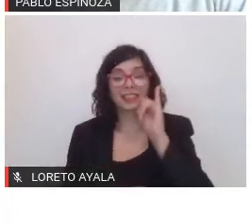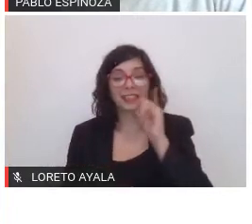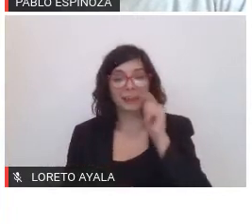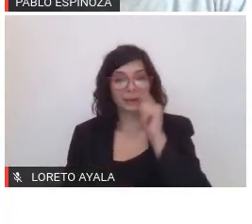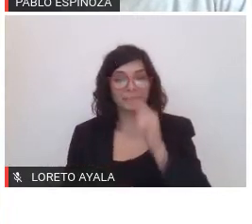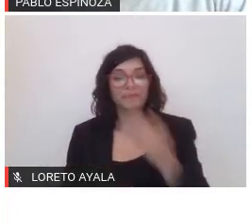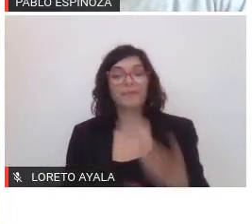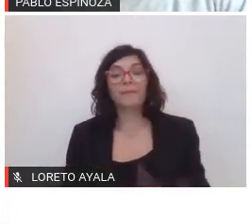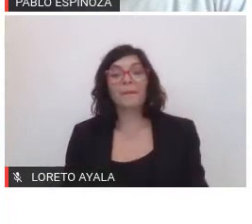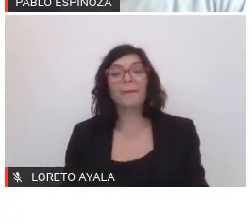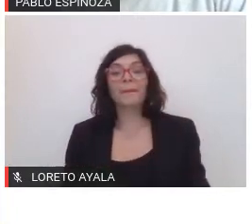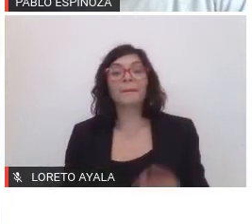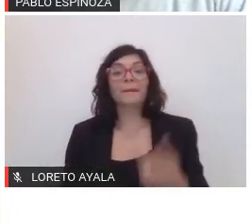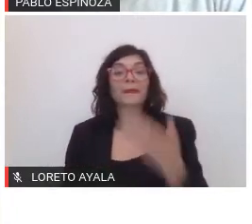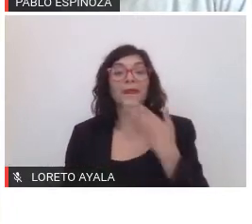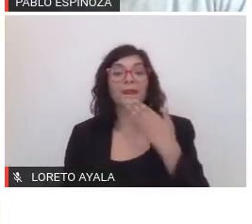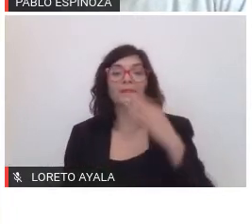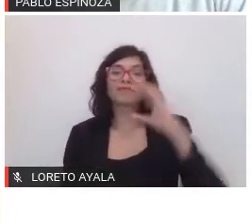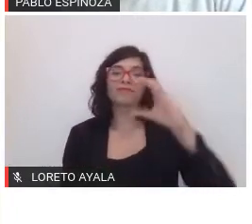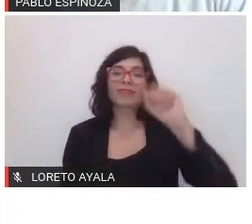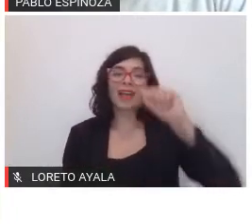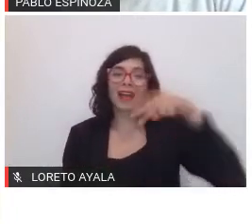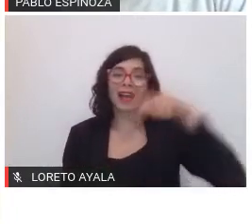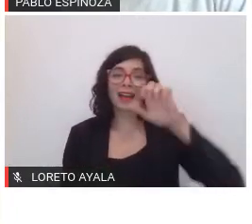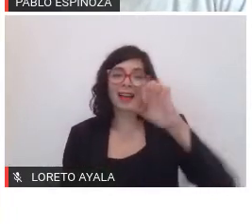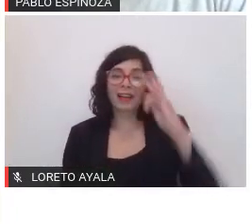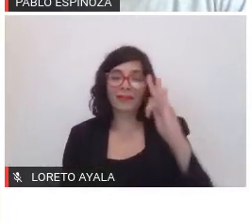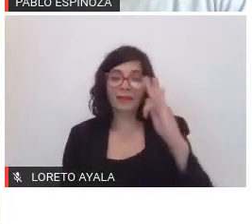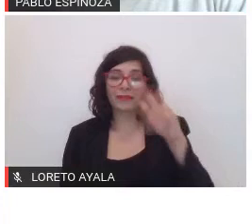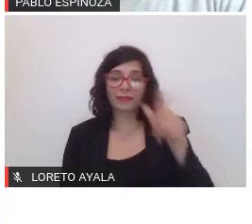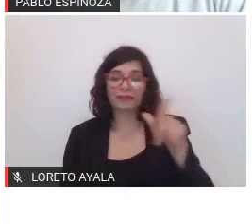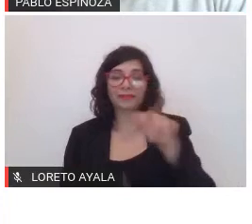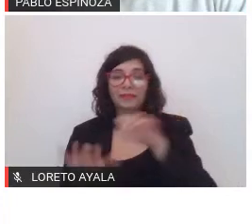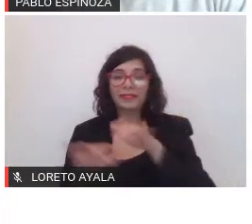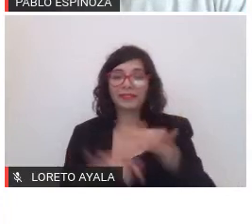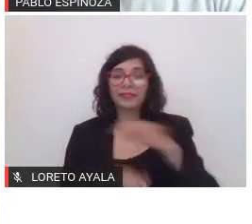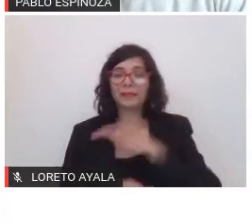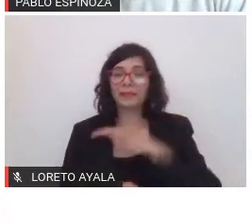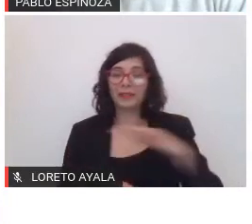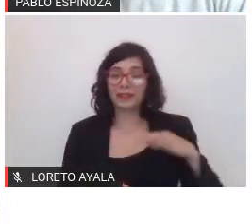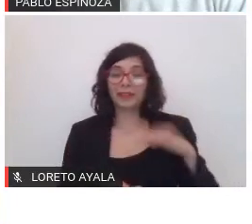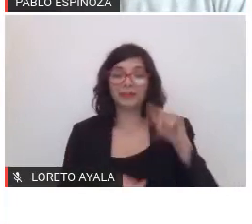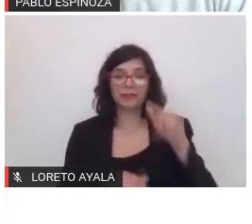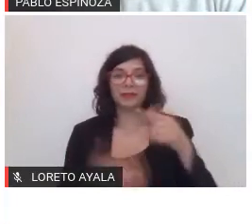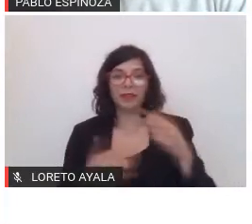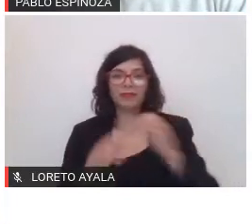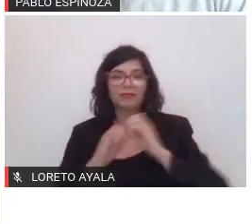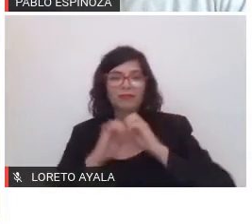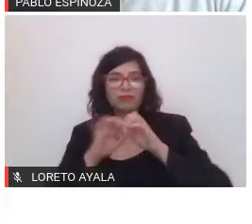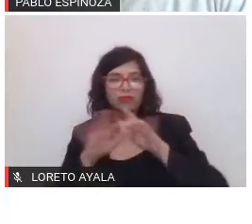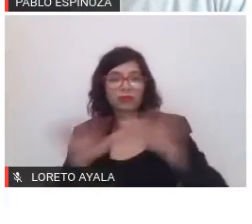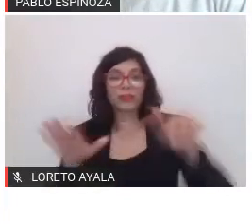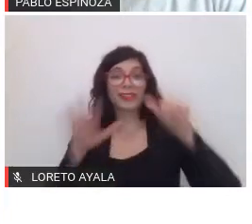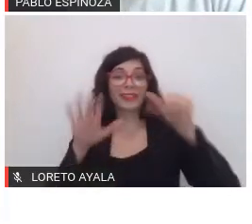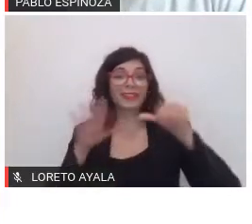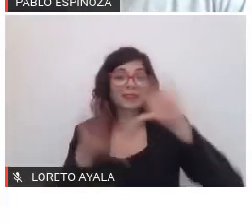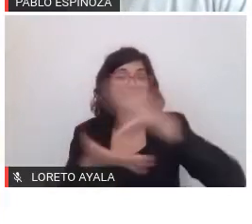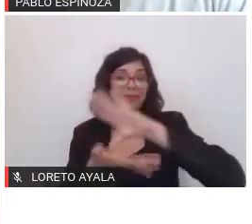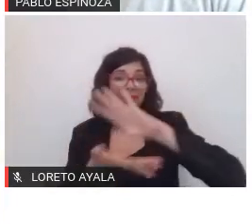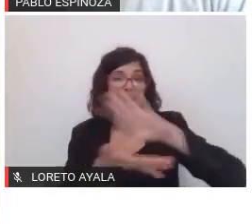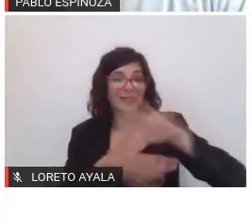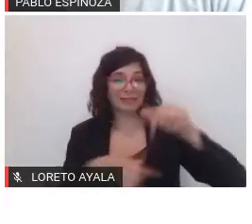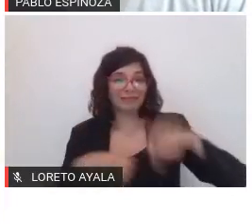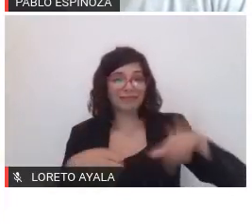de la señal de Canef-Secreduc, a través de la empresa Swapper, a más de 16 países latinoamericanos. Don Jorge, cuéntenos un